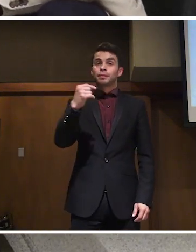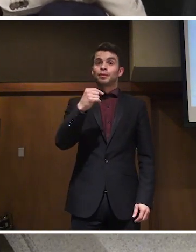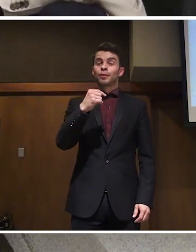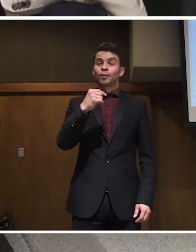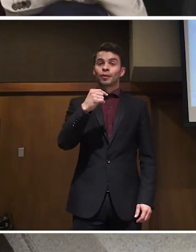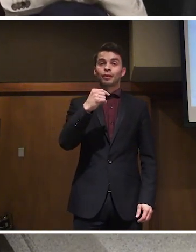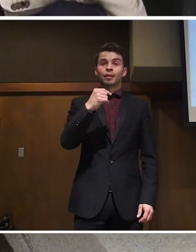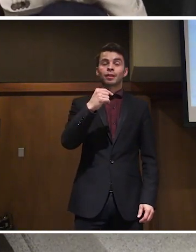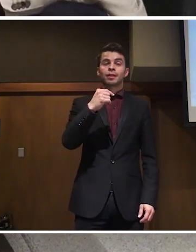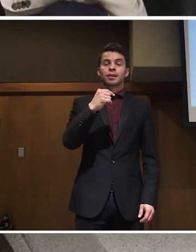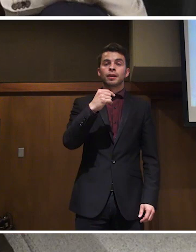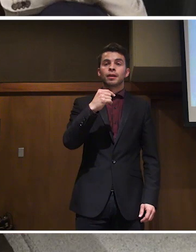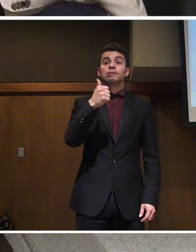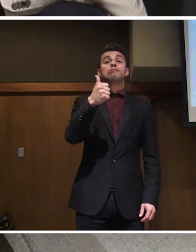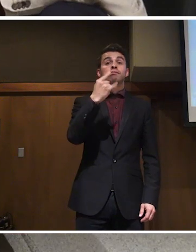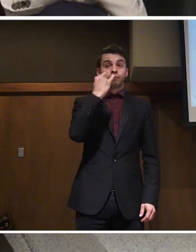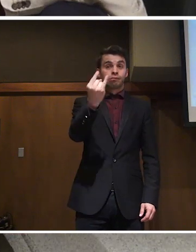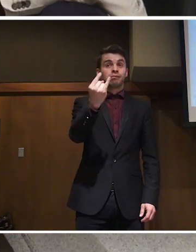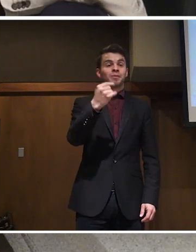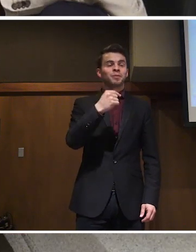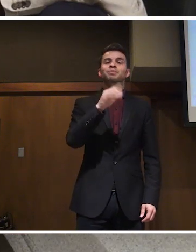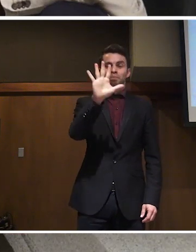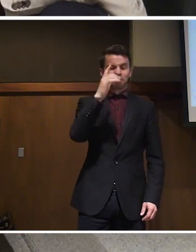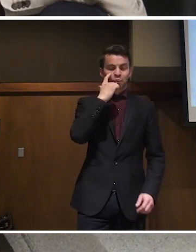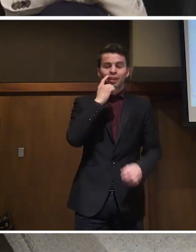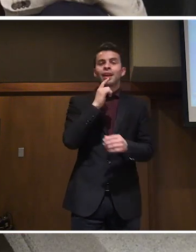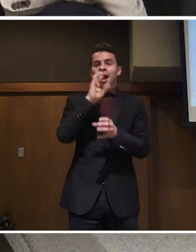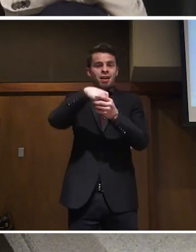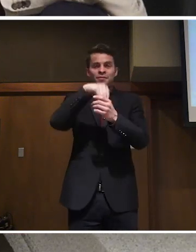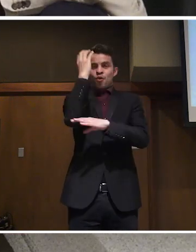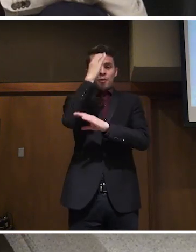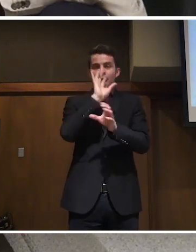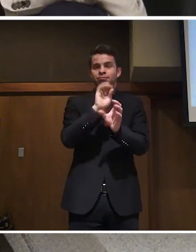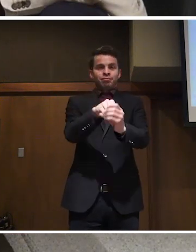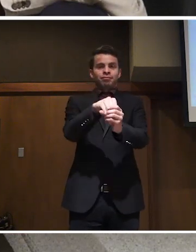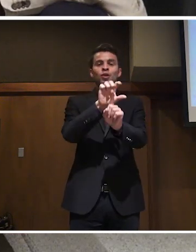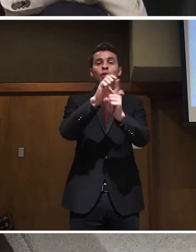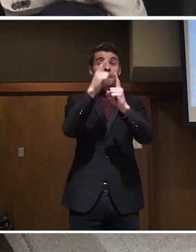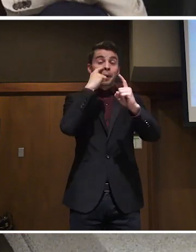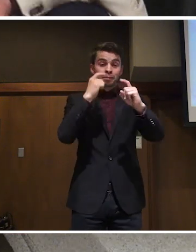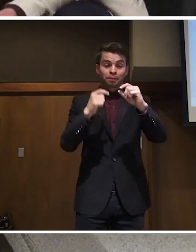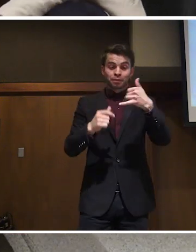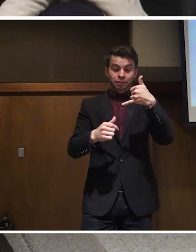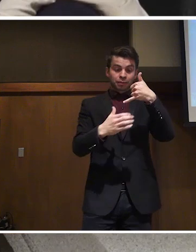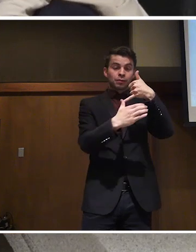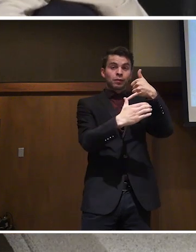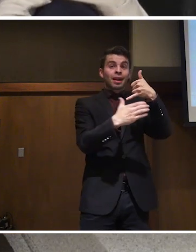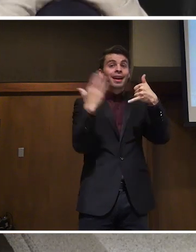que es esencial en la cultura colombiana. La cultura colombiana, la cultura precolombina era una cultura